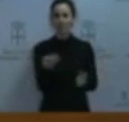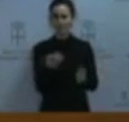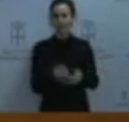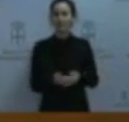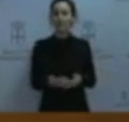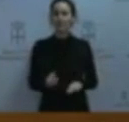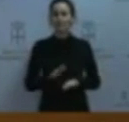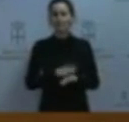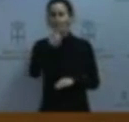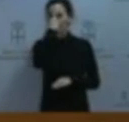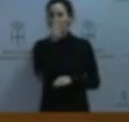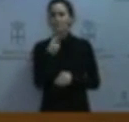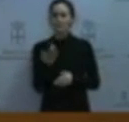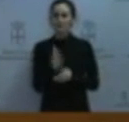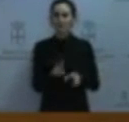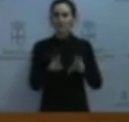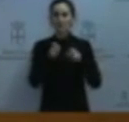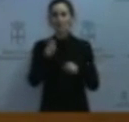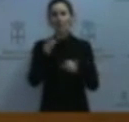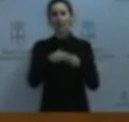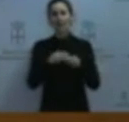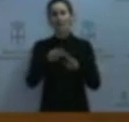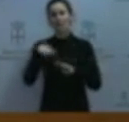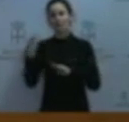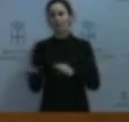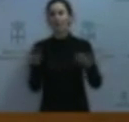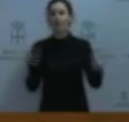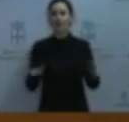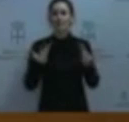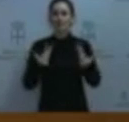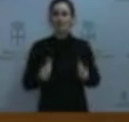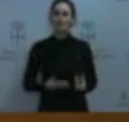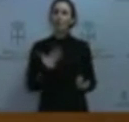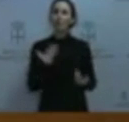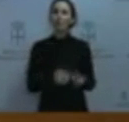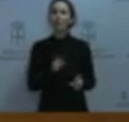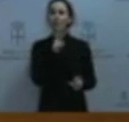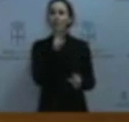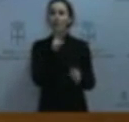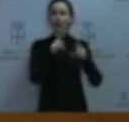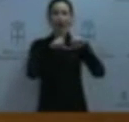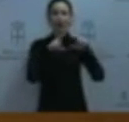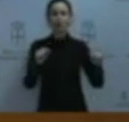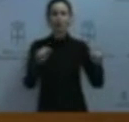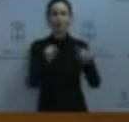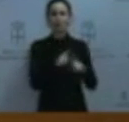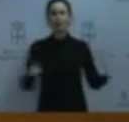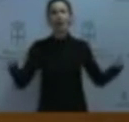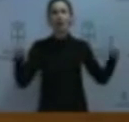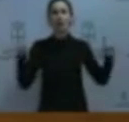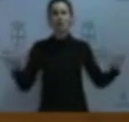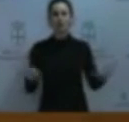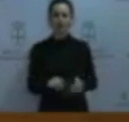nuevos perfiles de clientes en el exterior. Este ecosistema que podríamos llamar Asturias todo el año,